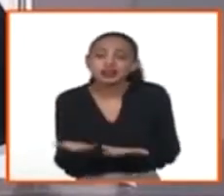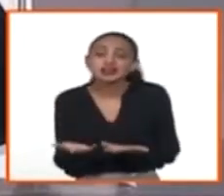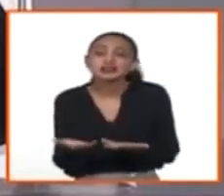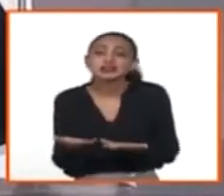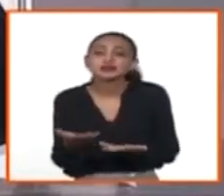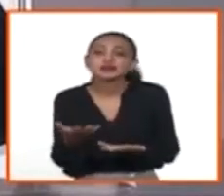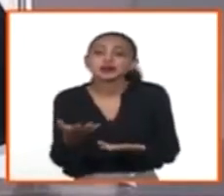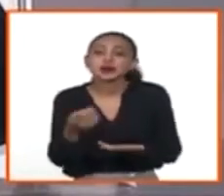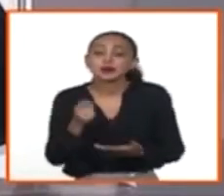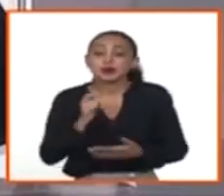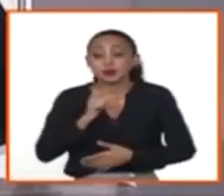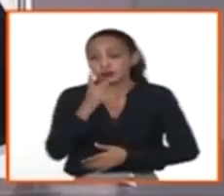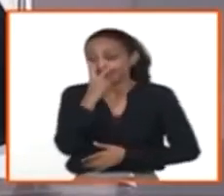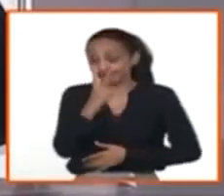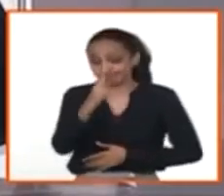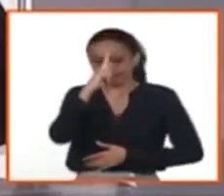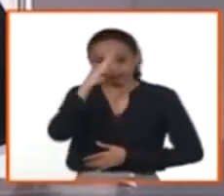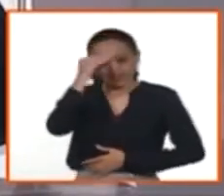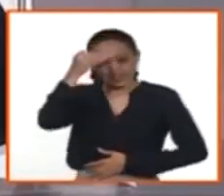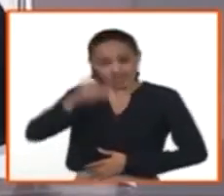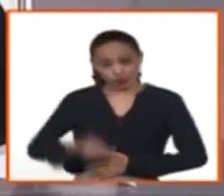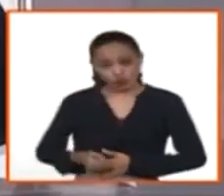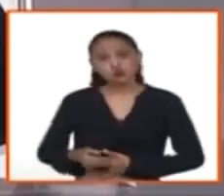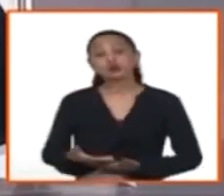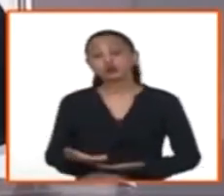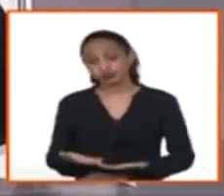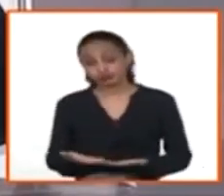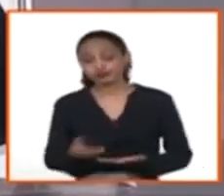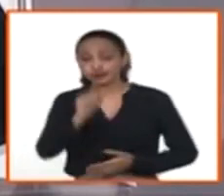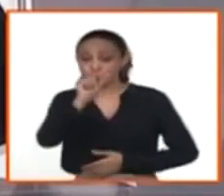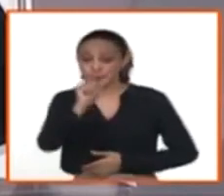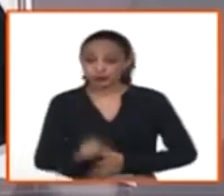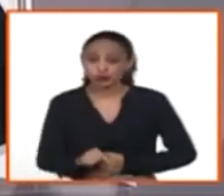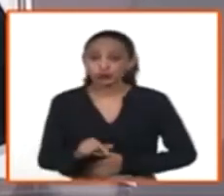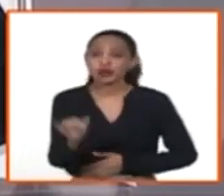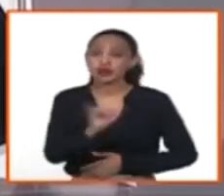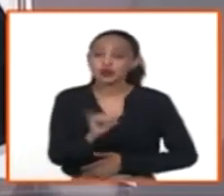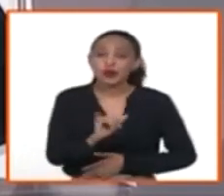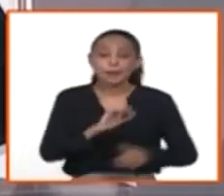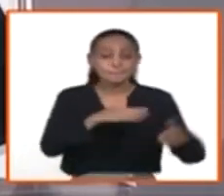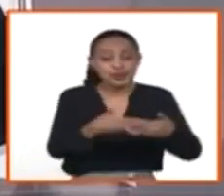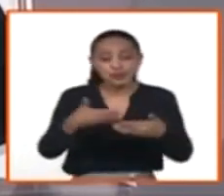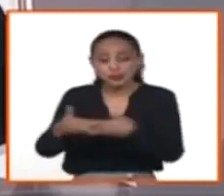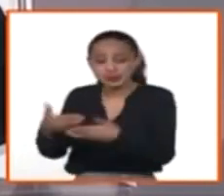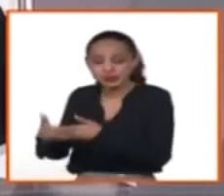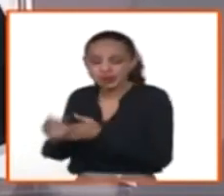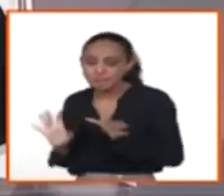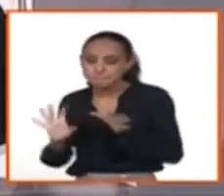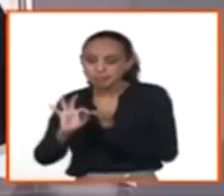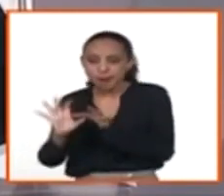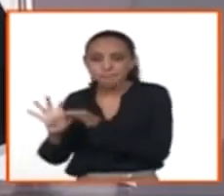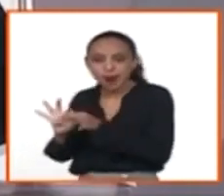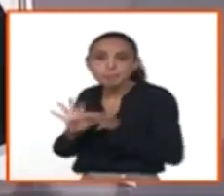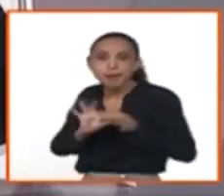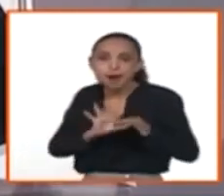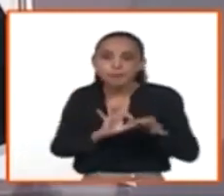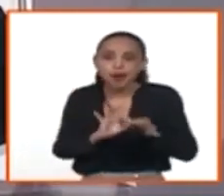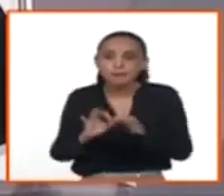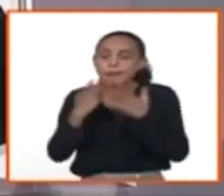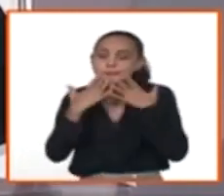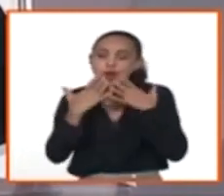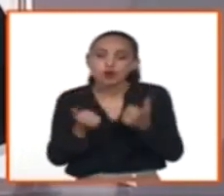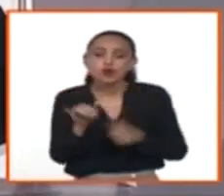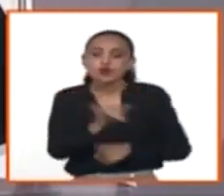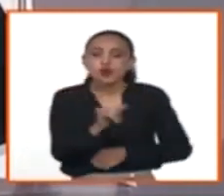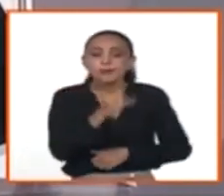salud, a los enfoques de cadena, a los enfoques de gestión reducción de riesgo de estas cadenas, enfoques